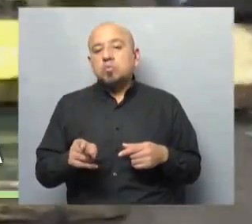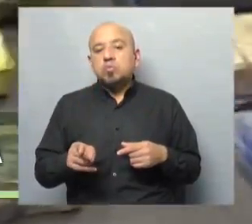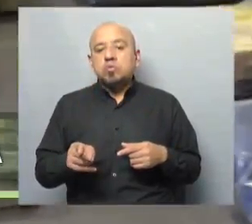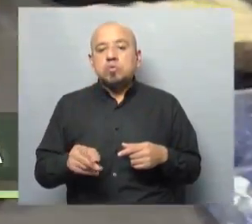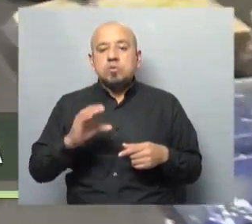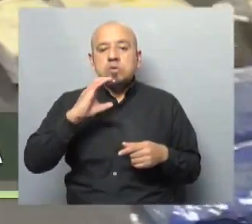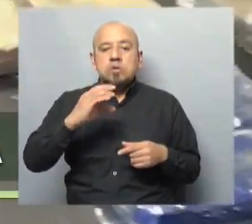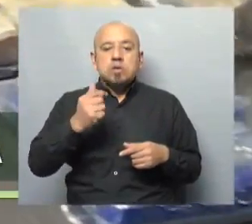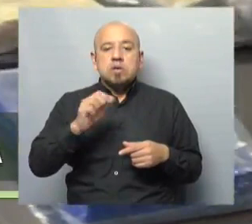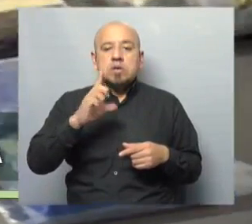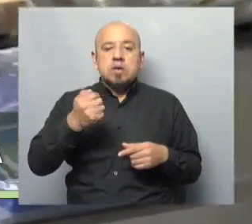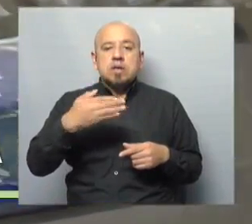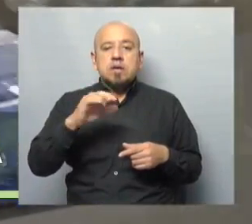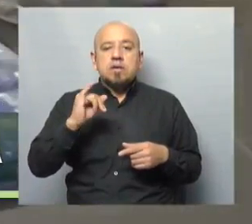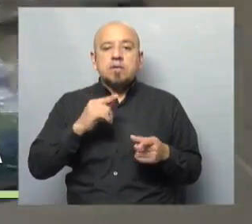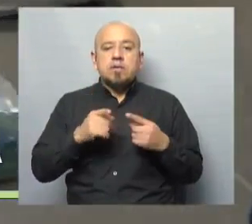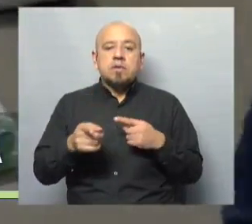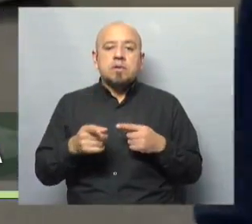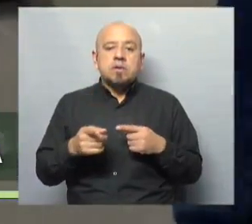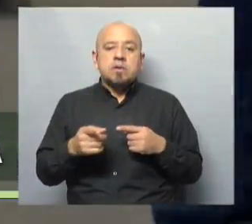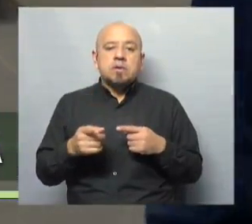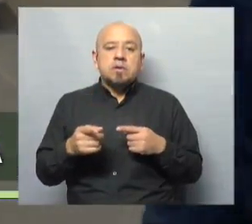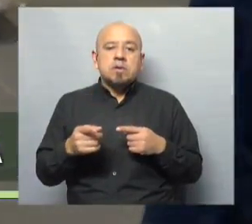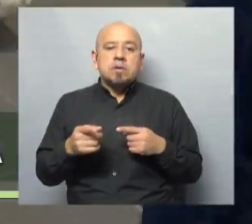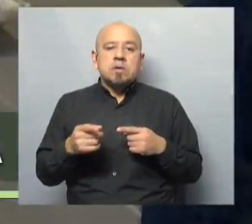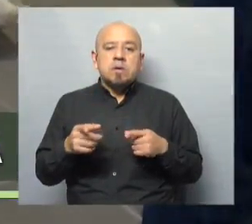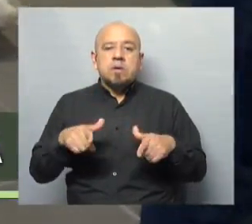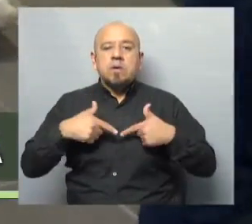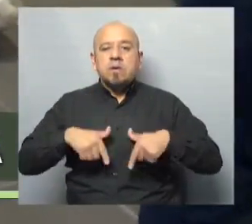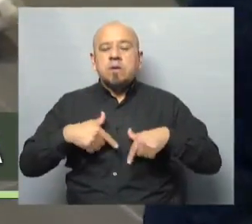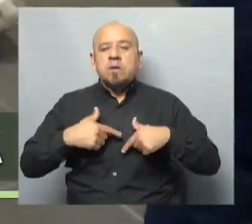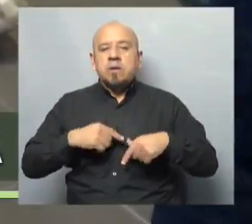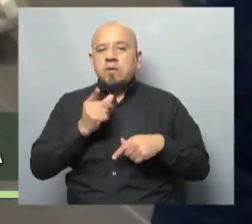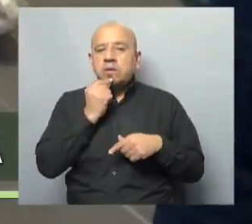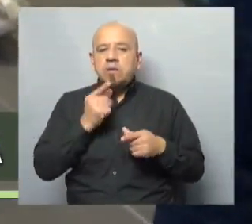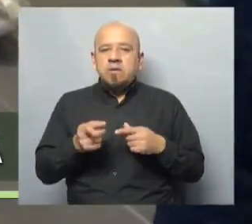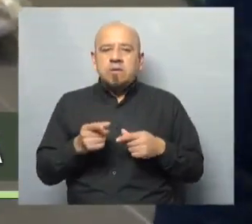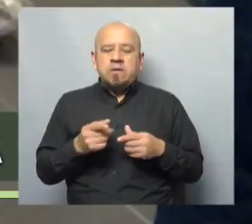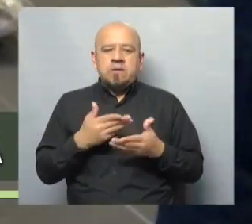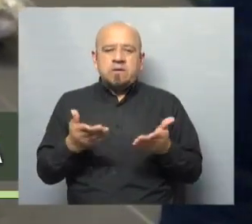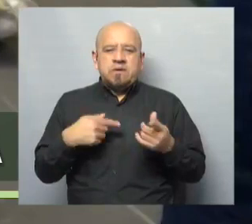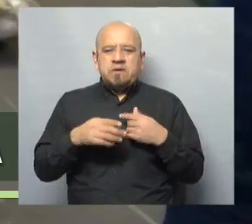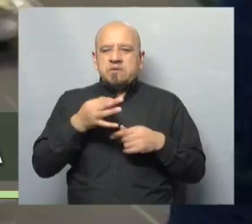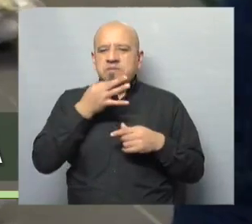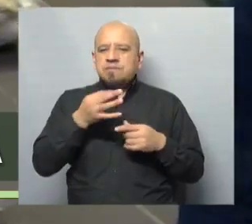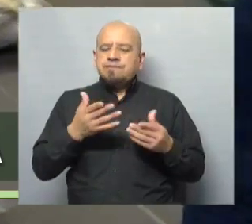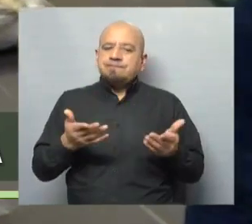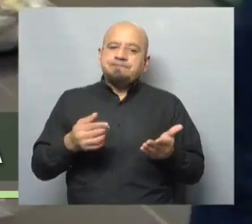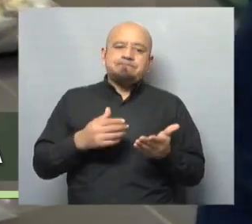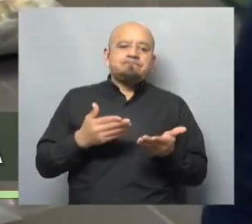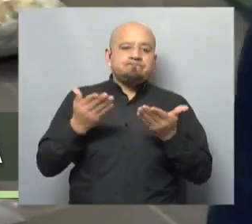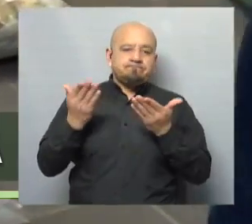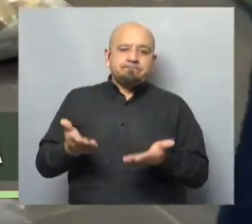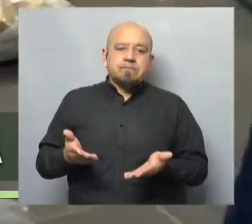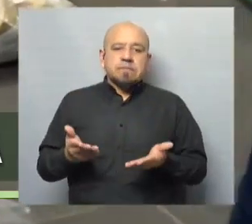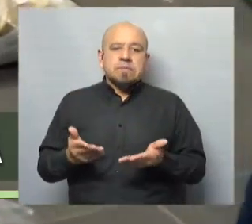calabria número 3 de él el ministerio del interior dijo que el antes de la figura el hecho